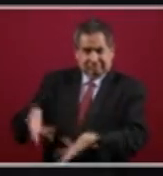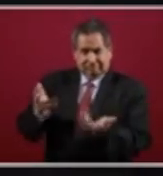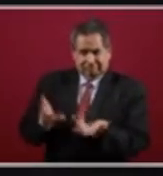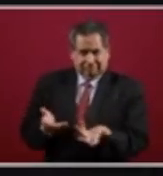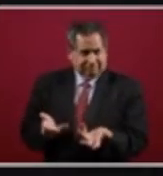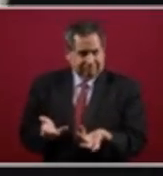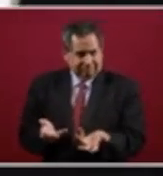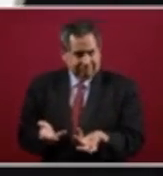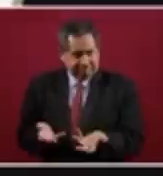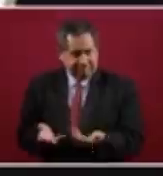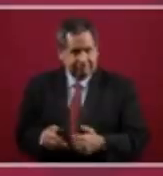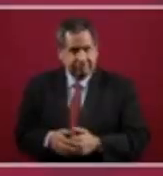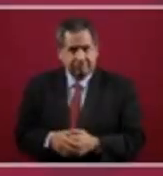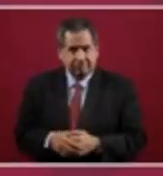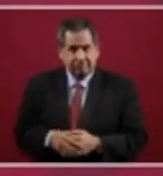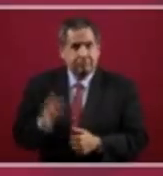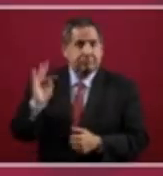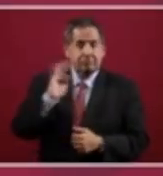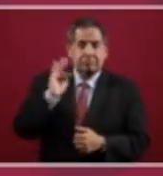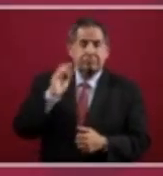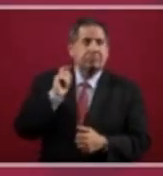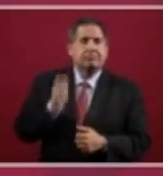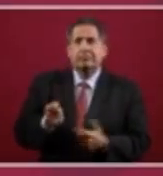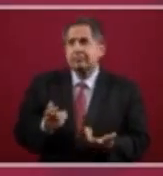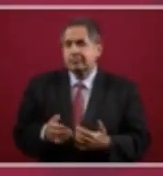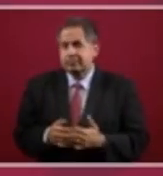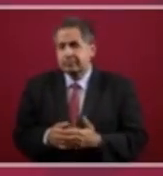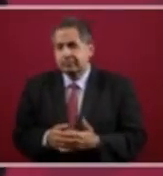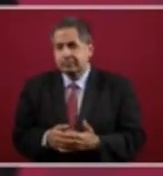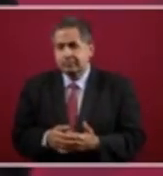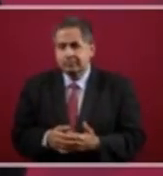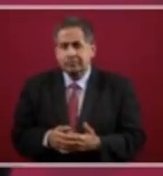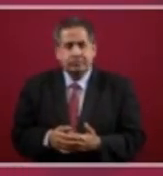Si se tratara de hacer, ¿no?,